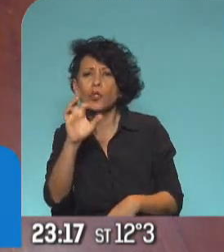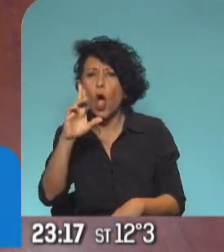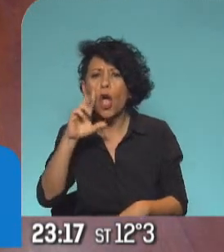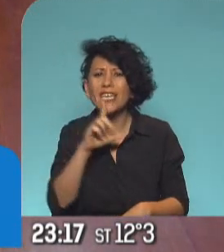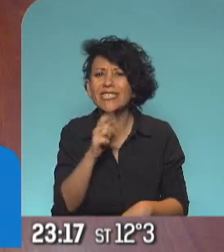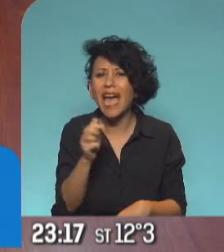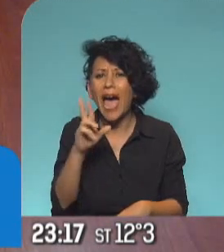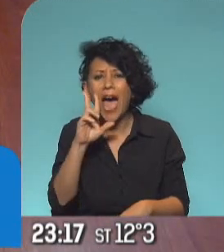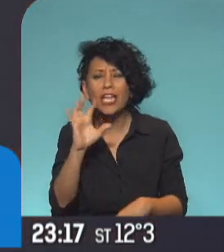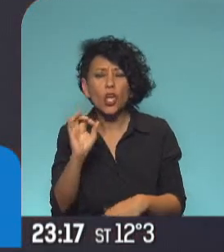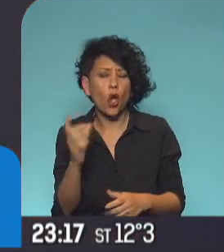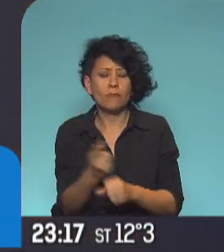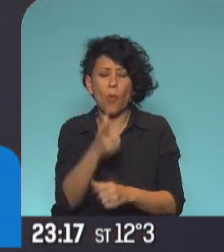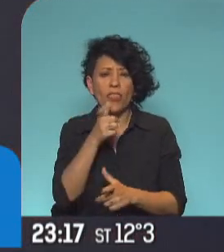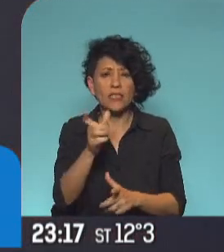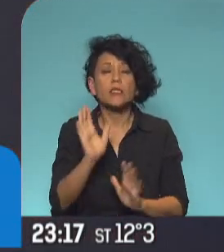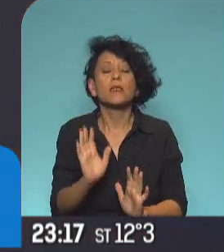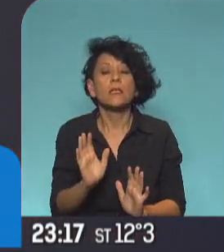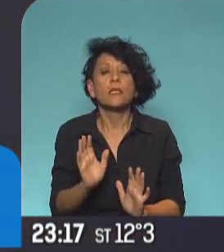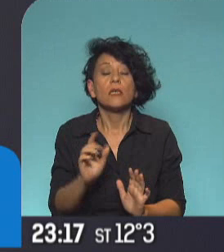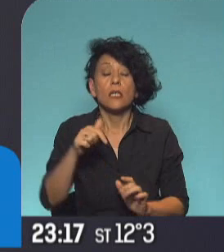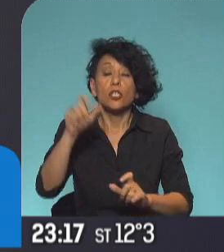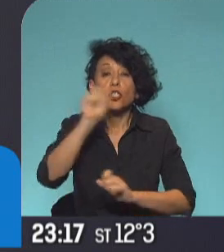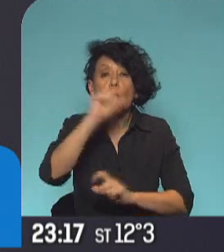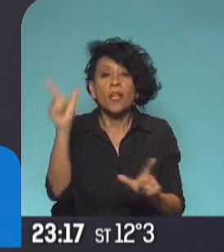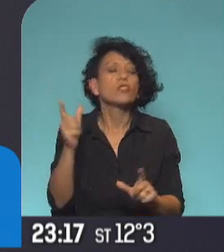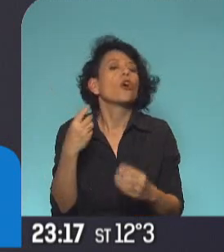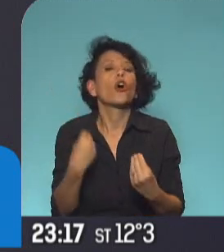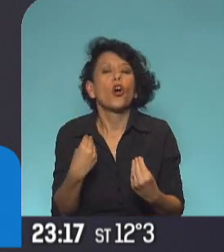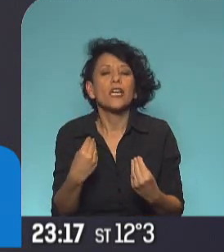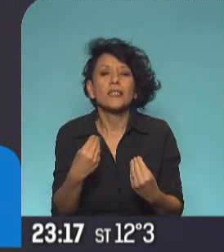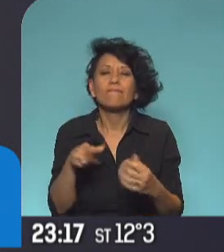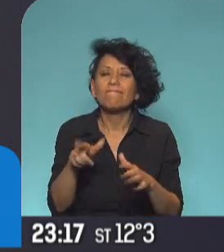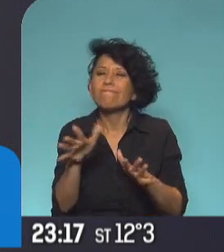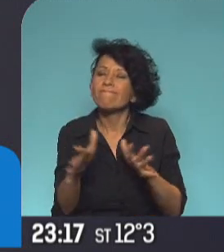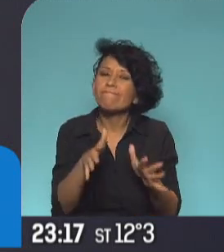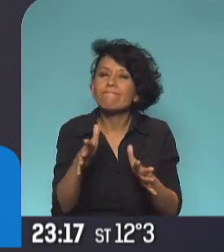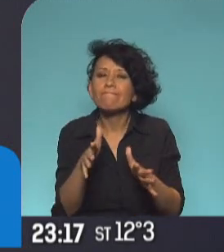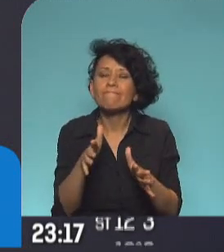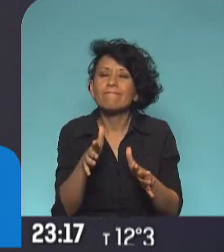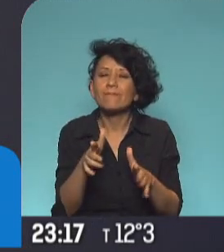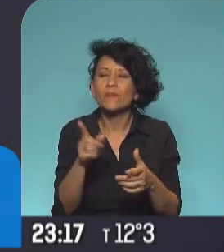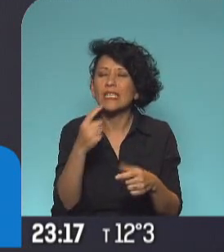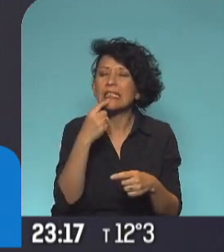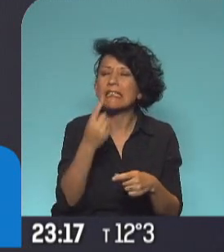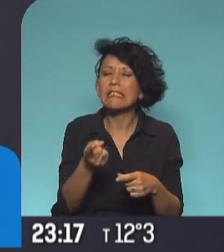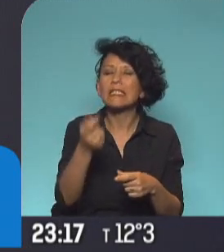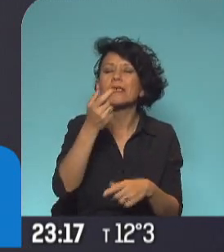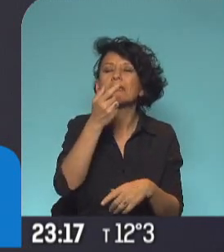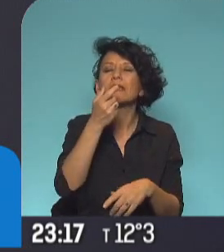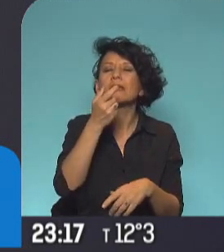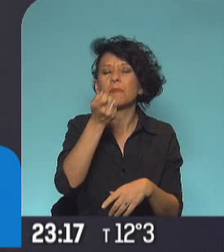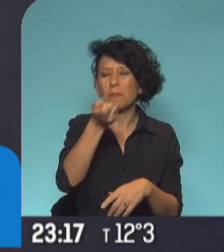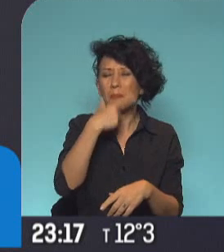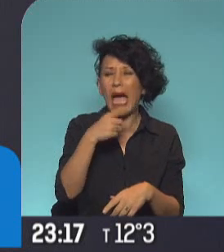candidatos. Sorprendió, sí, con esta de alguna manera, interpelación que hizo al presidente cuando